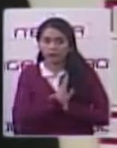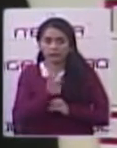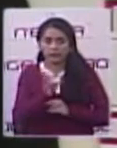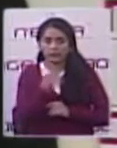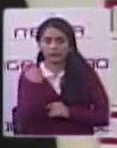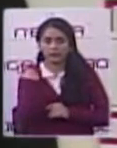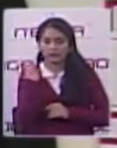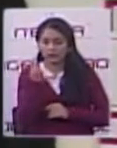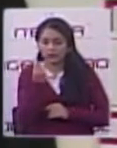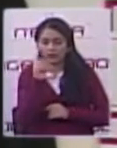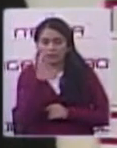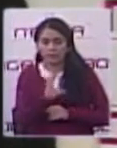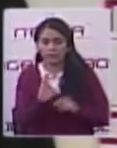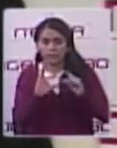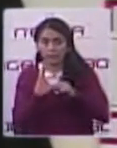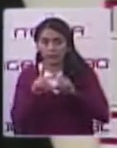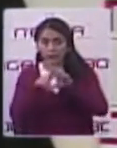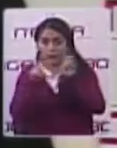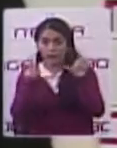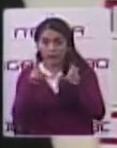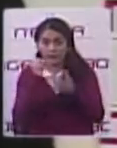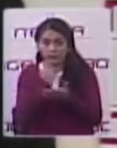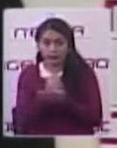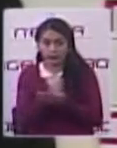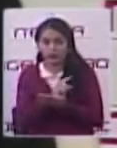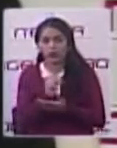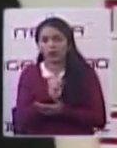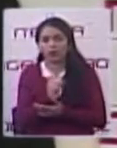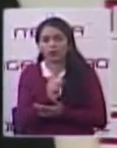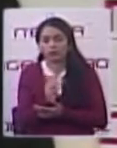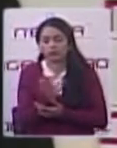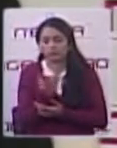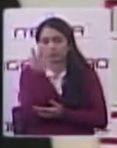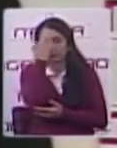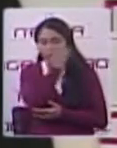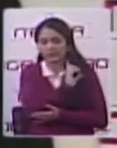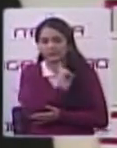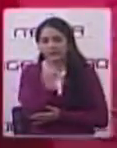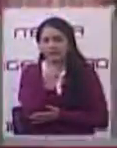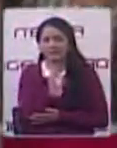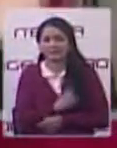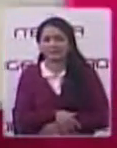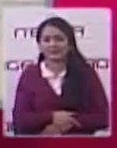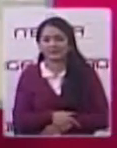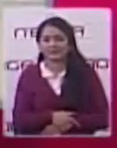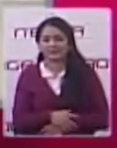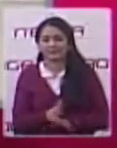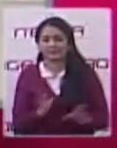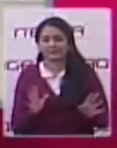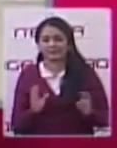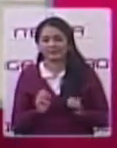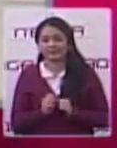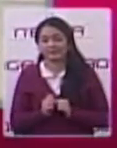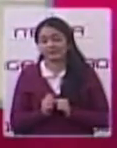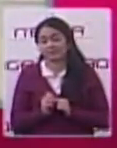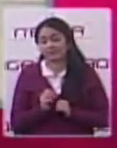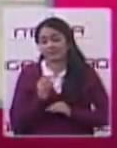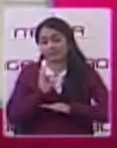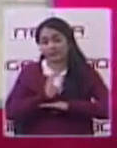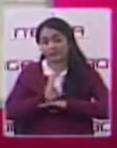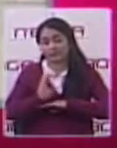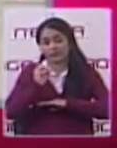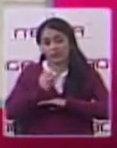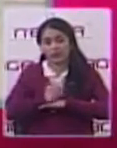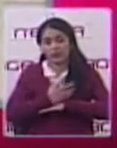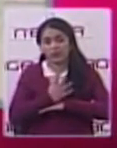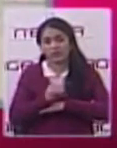para registrar la empresa y el convenio tampoco exige un monto mínimo de inversión, o sea que normalmente lo que recomendamos es entre 100